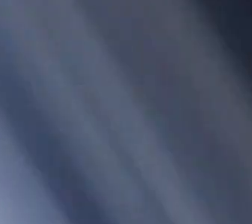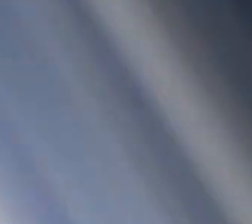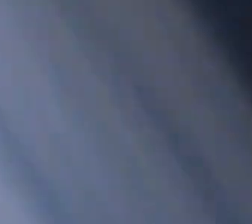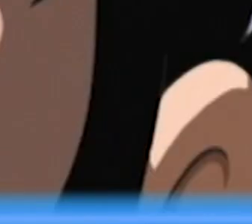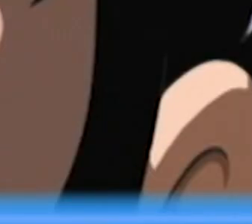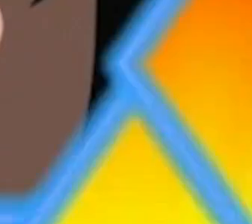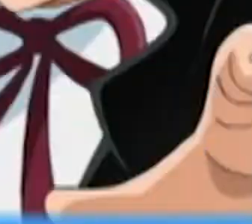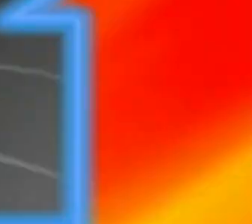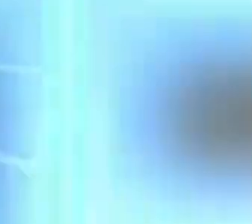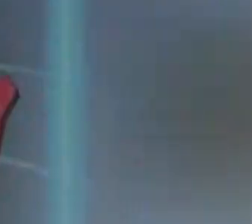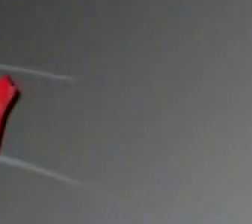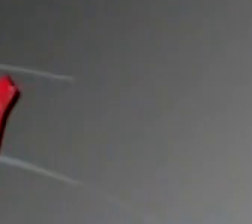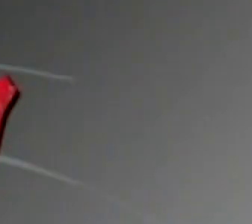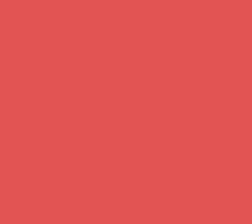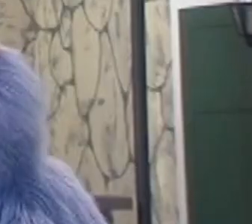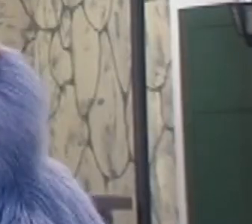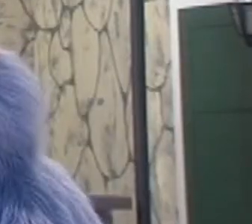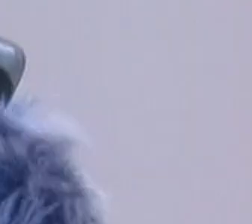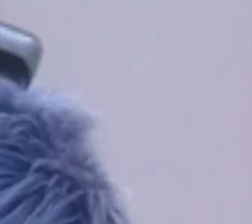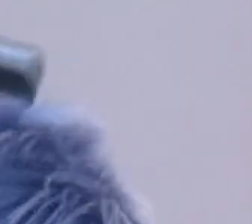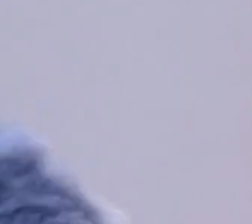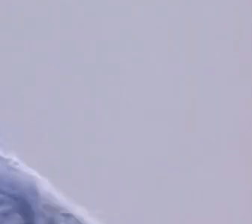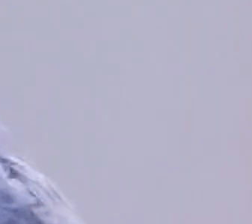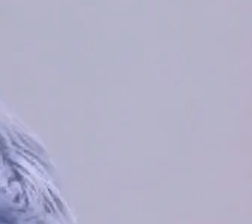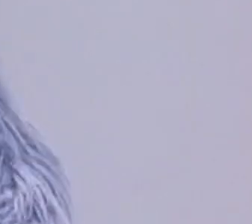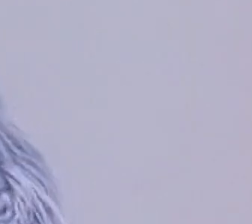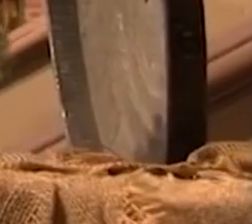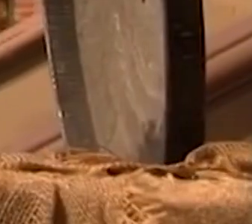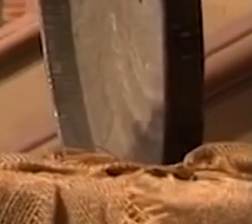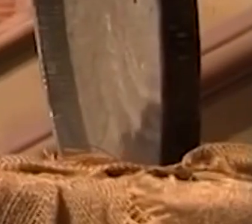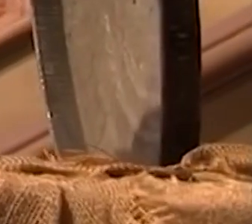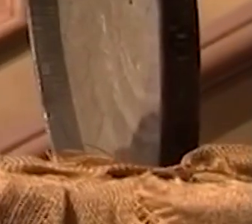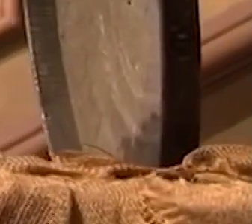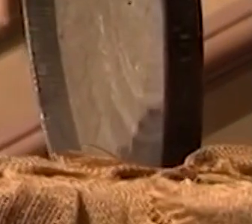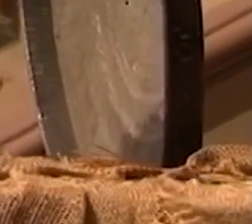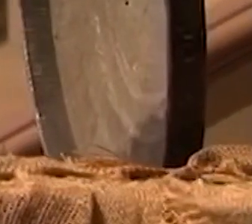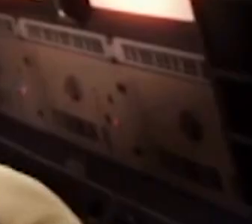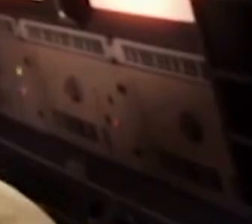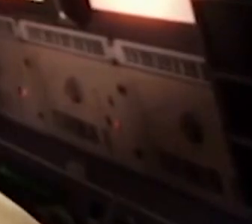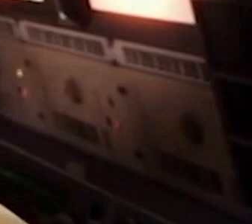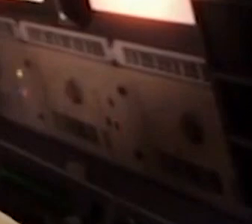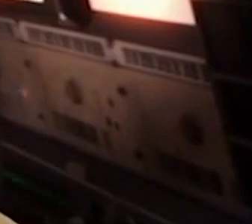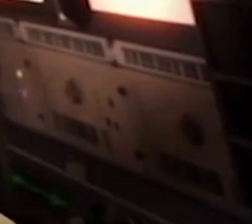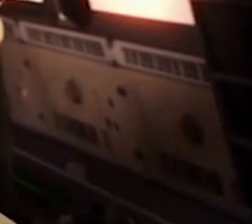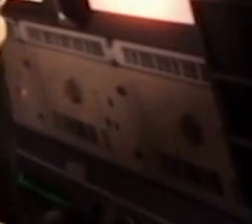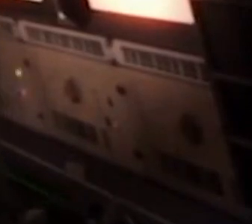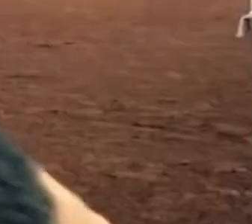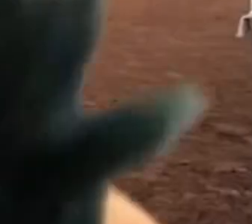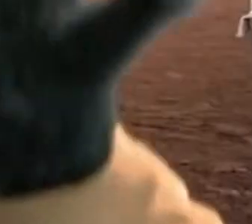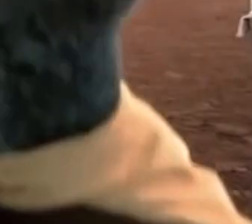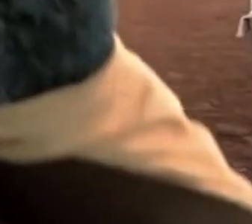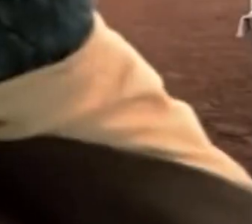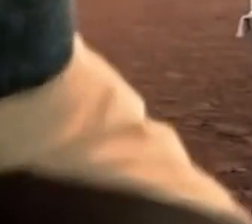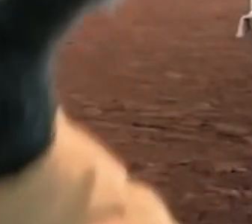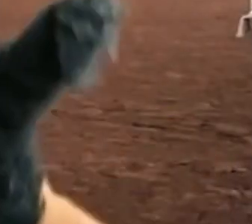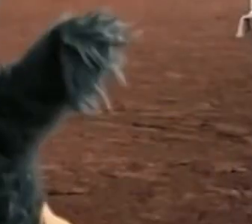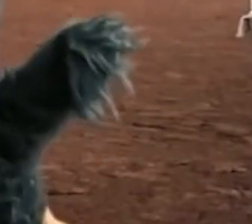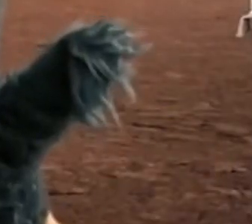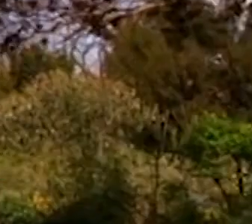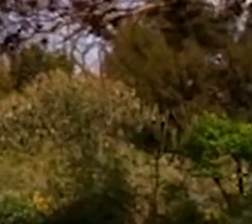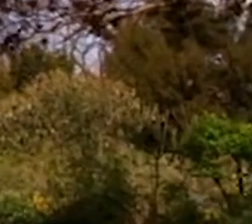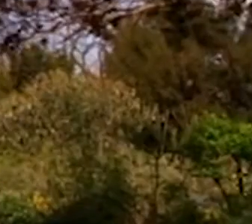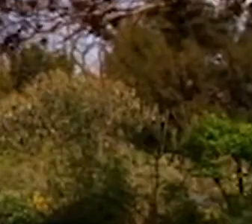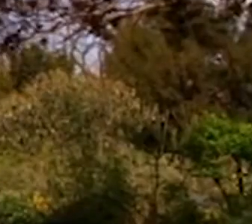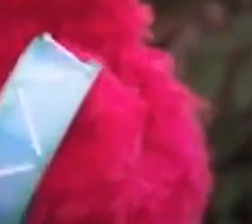su magia para ayudar a los enfermos. De 9 a 11 de la mañana viene el Maratón de Sésamo, con divertidas